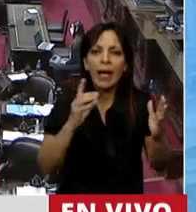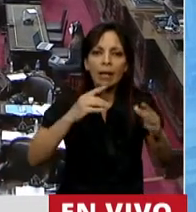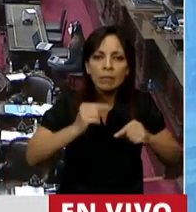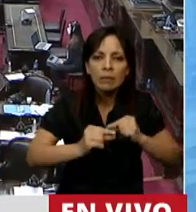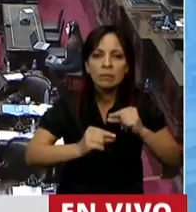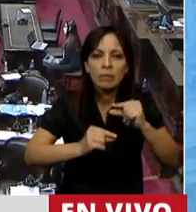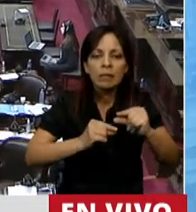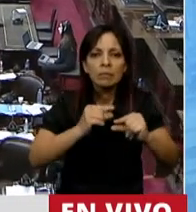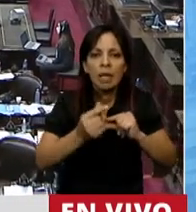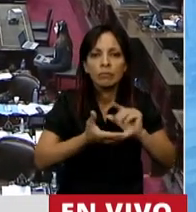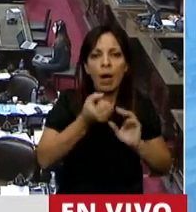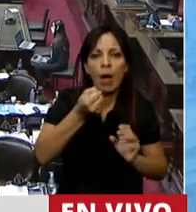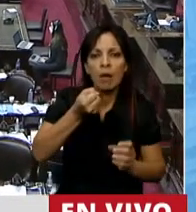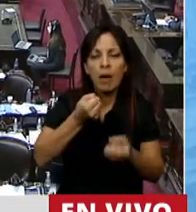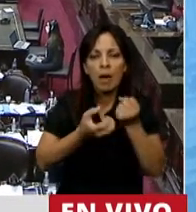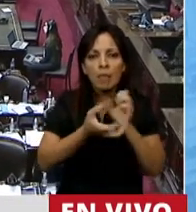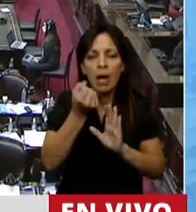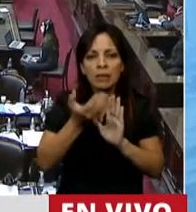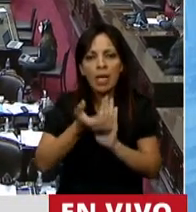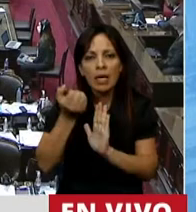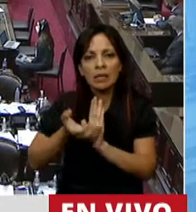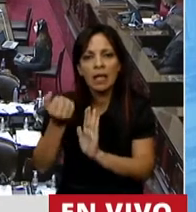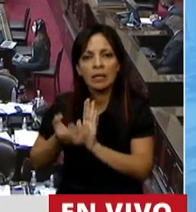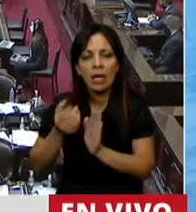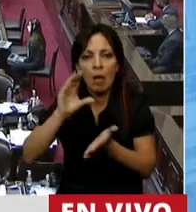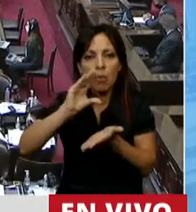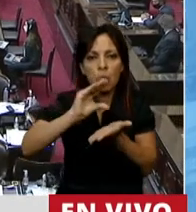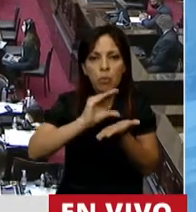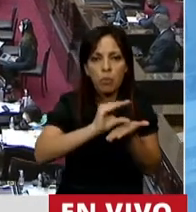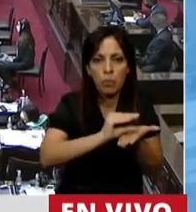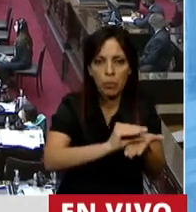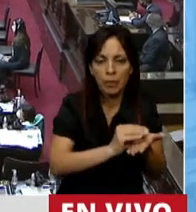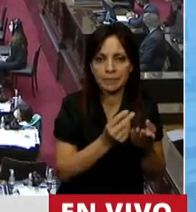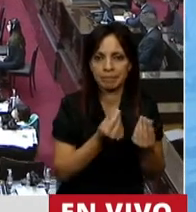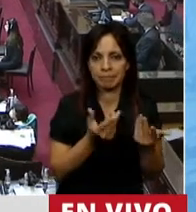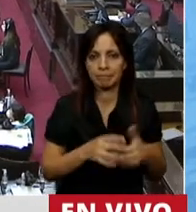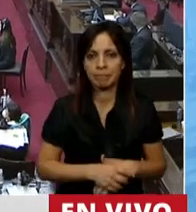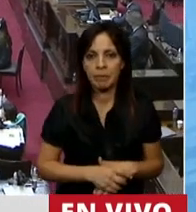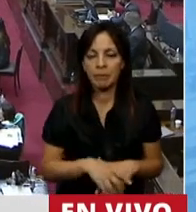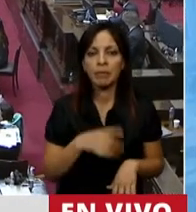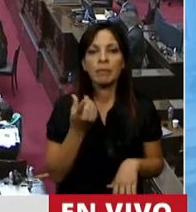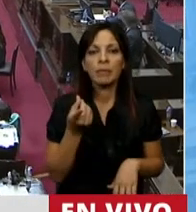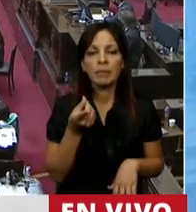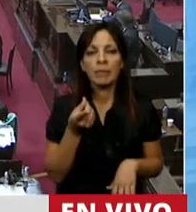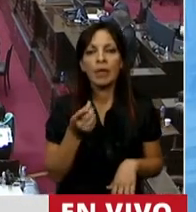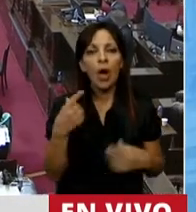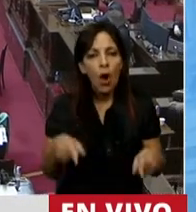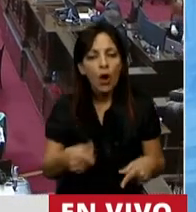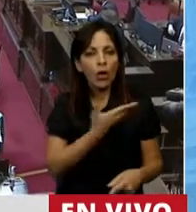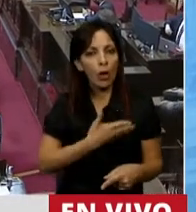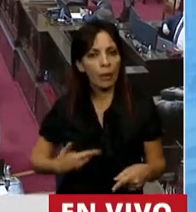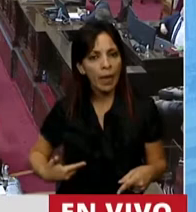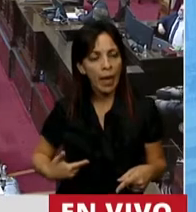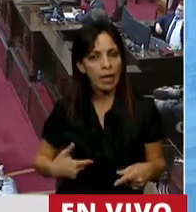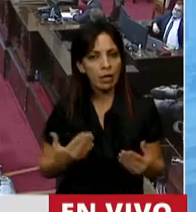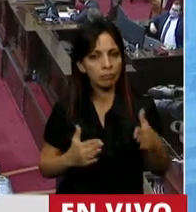sistemáticamente desfinanciada. Hoy, señor presidente, tenemos un gobierno conducido por